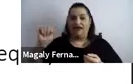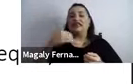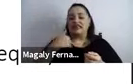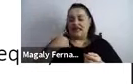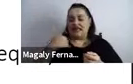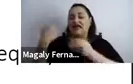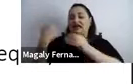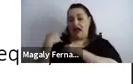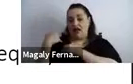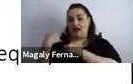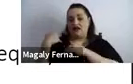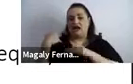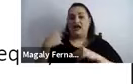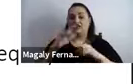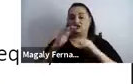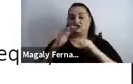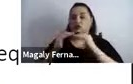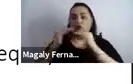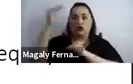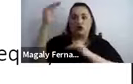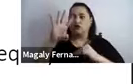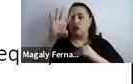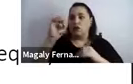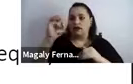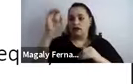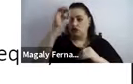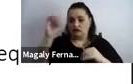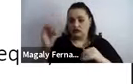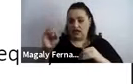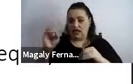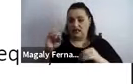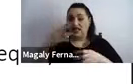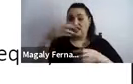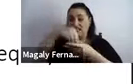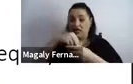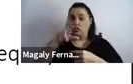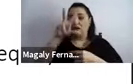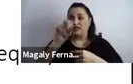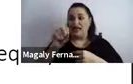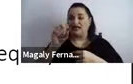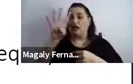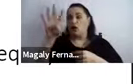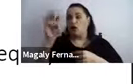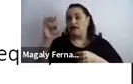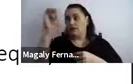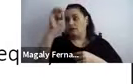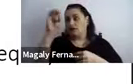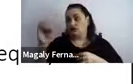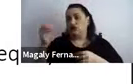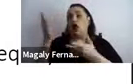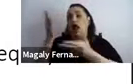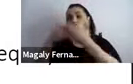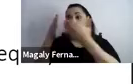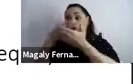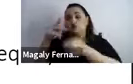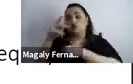cargas superiores al 40%. Entre el 30 y el 40% hay algunos países